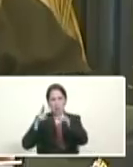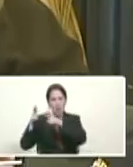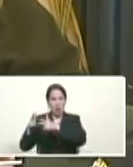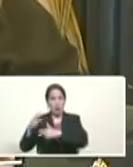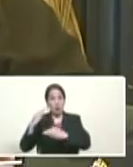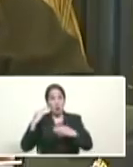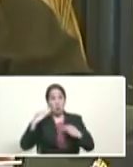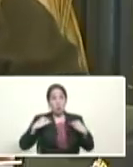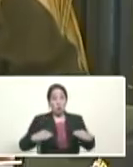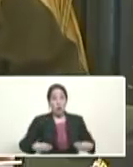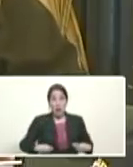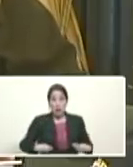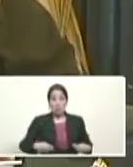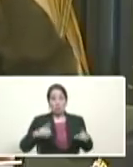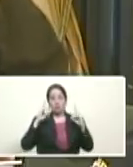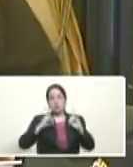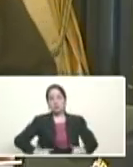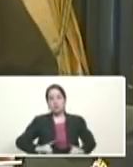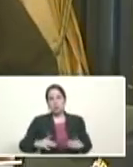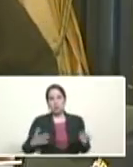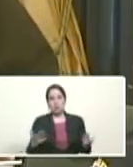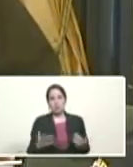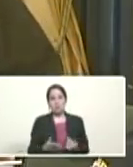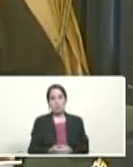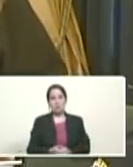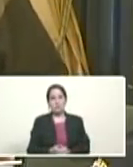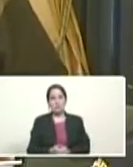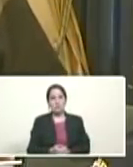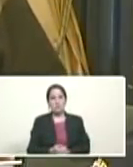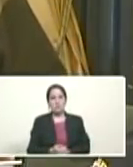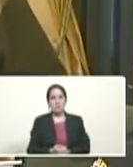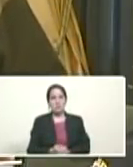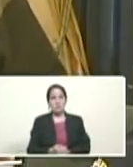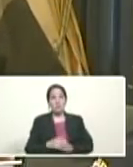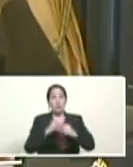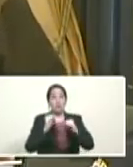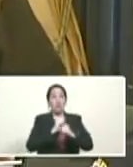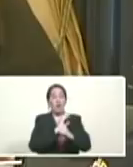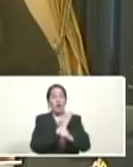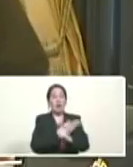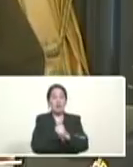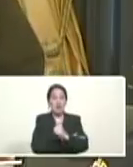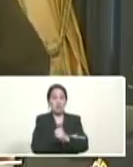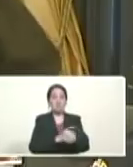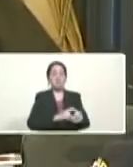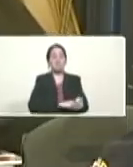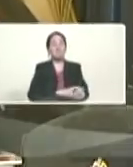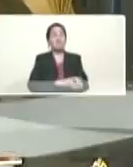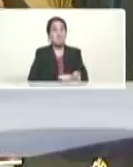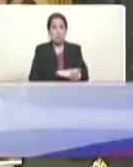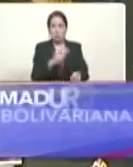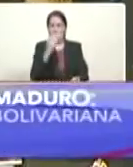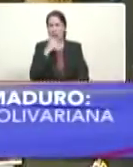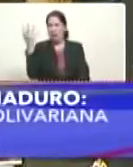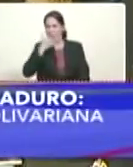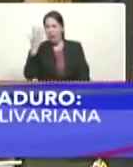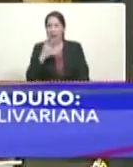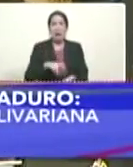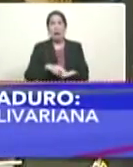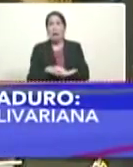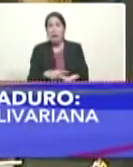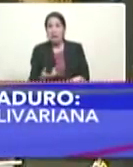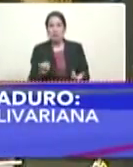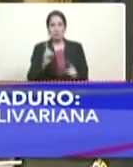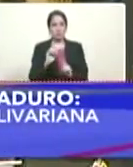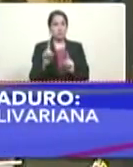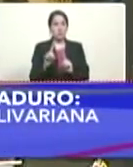moral con decisión con fuerza con coraje sin titubeo de ningún tipo